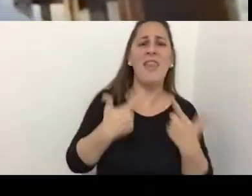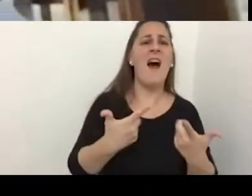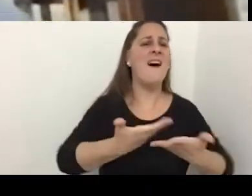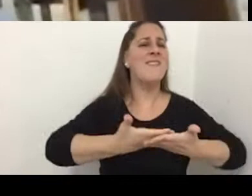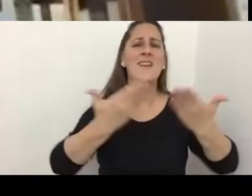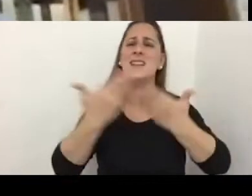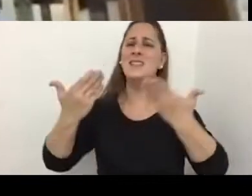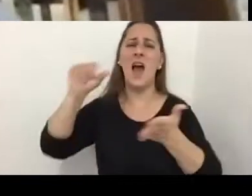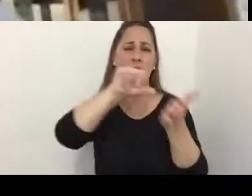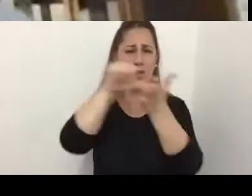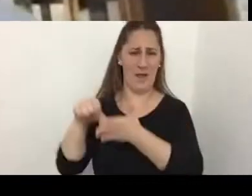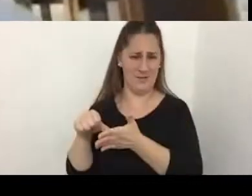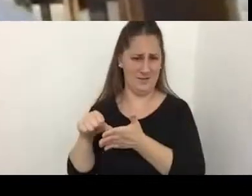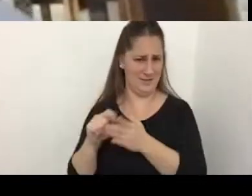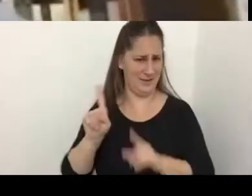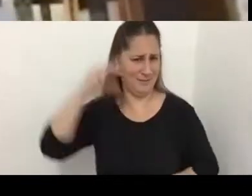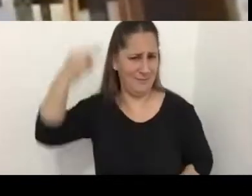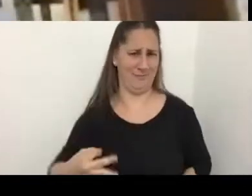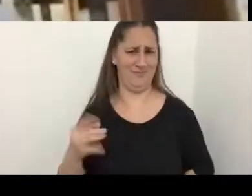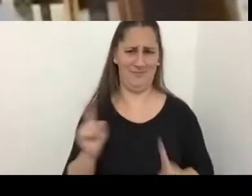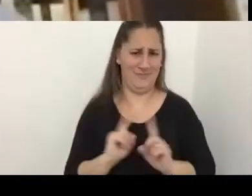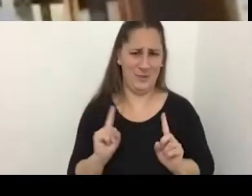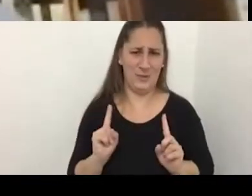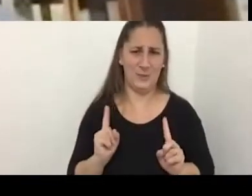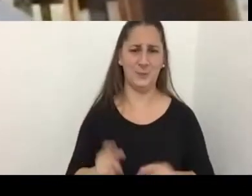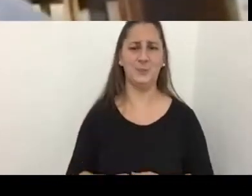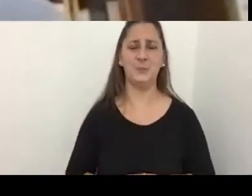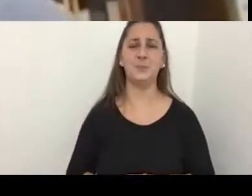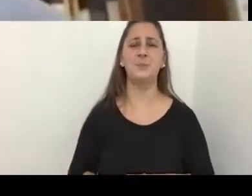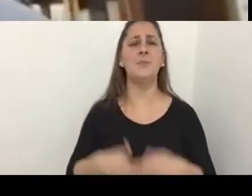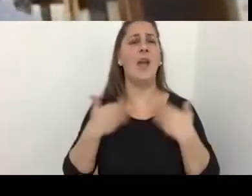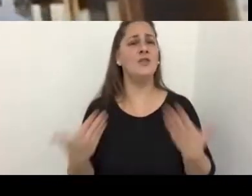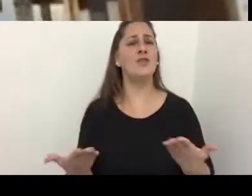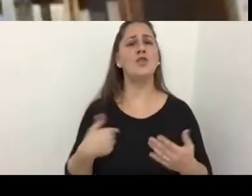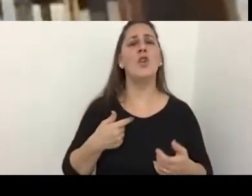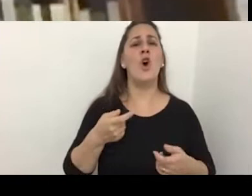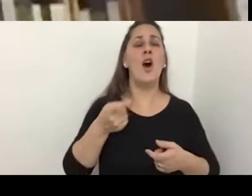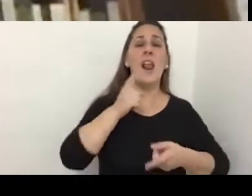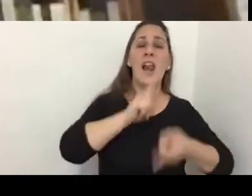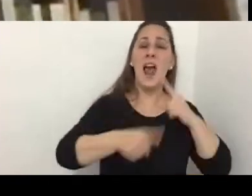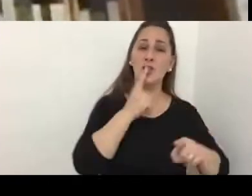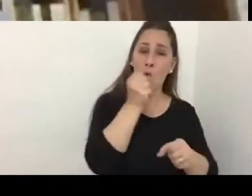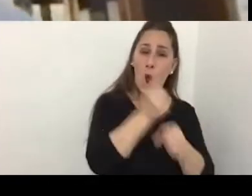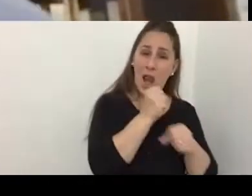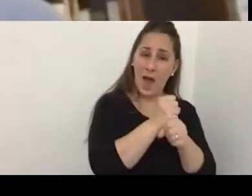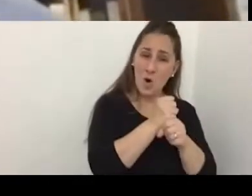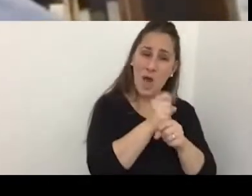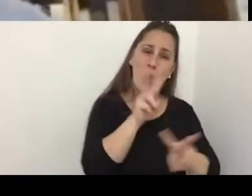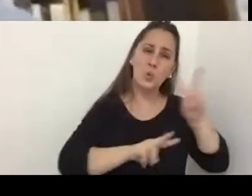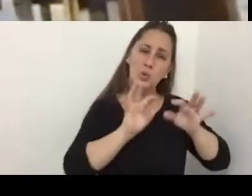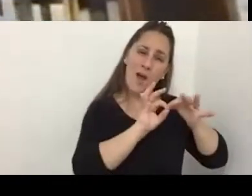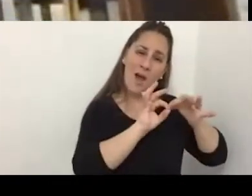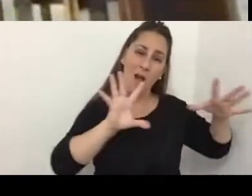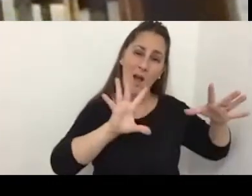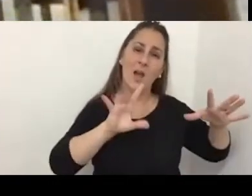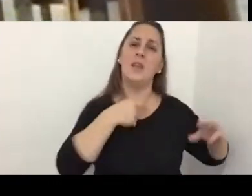pueblos. Entonces, cuando hablo de democratizar las relaciones laborales, hablo de democratizar la